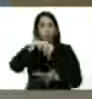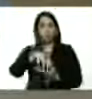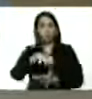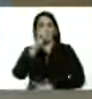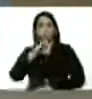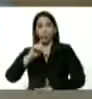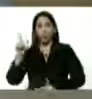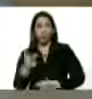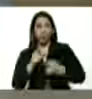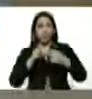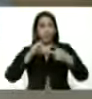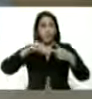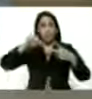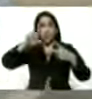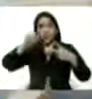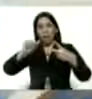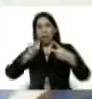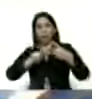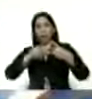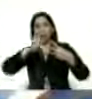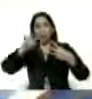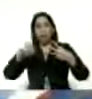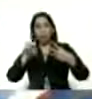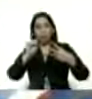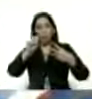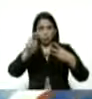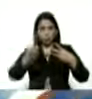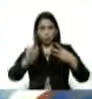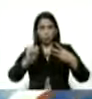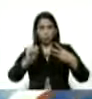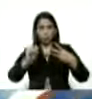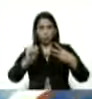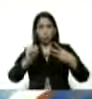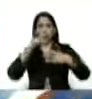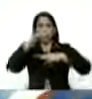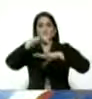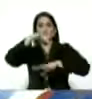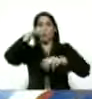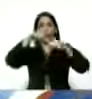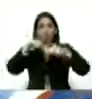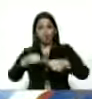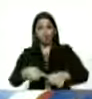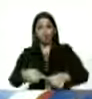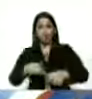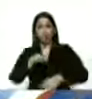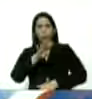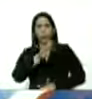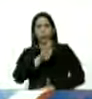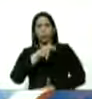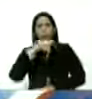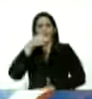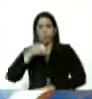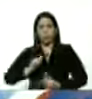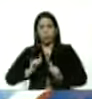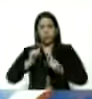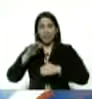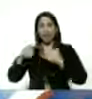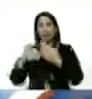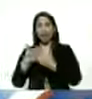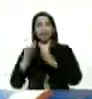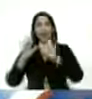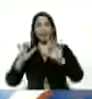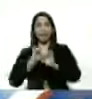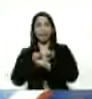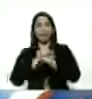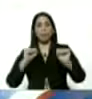Guajira, Mara, Jesús María Semprún, entran en toque de queda desde las 4 de la tarde hasta las 10 de la